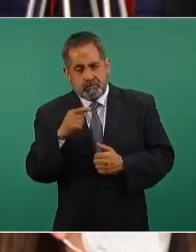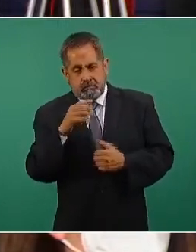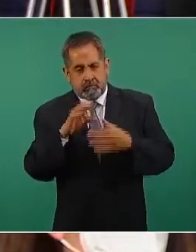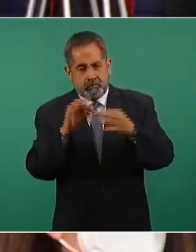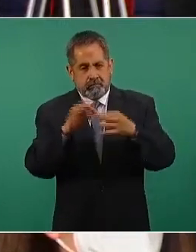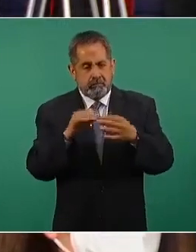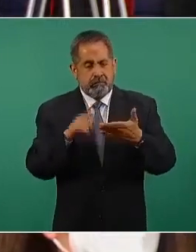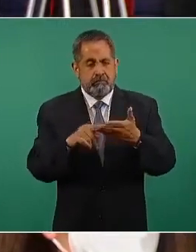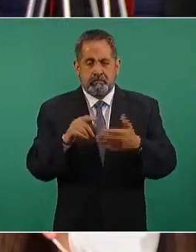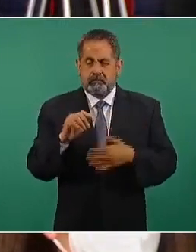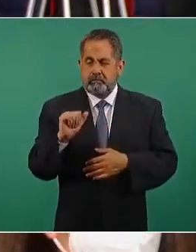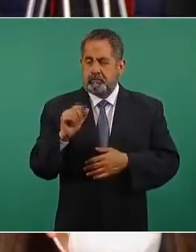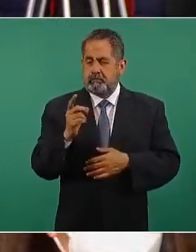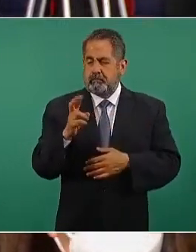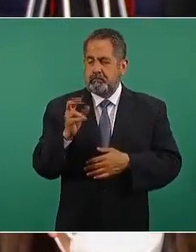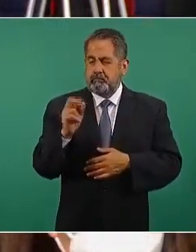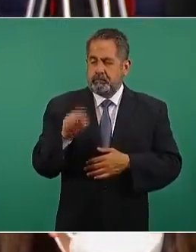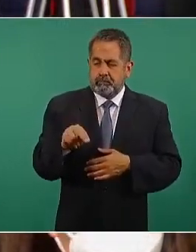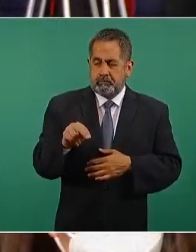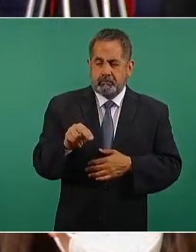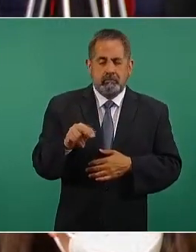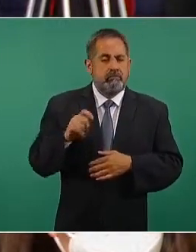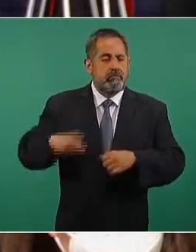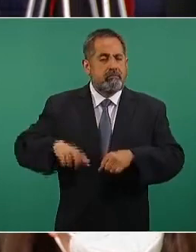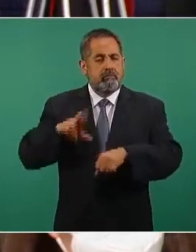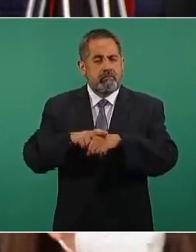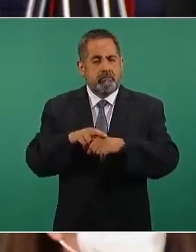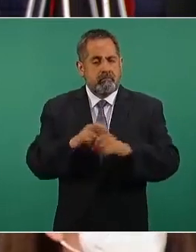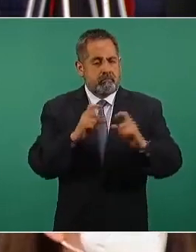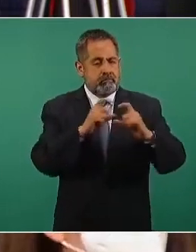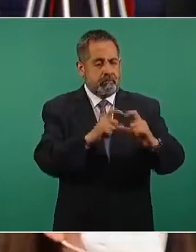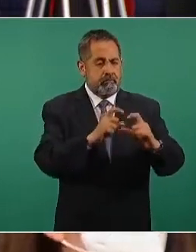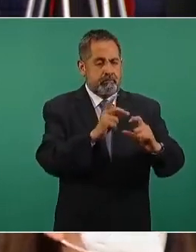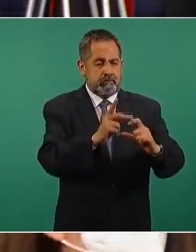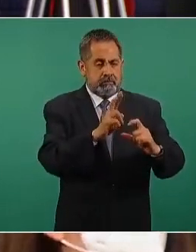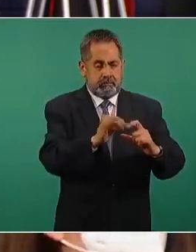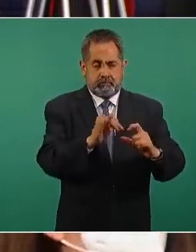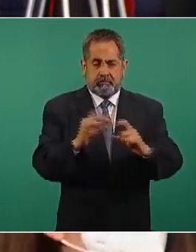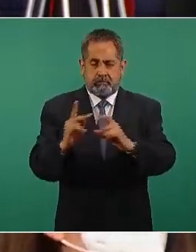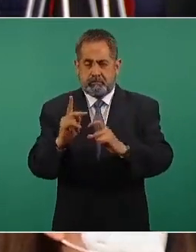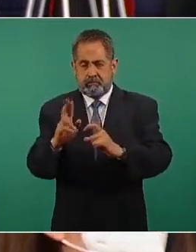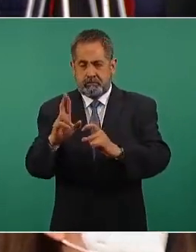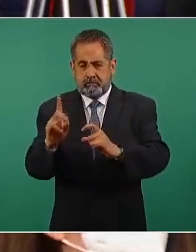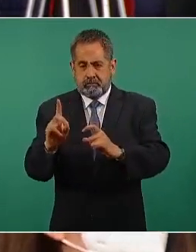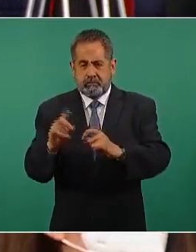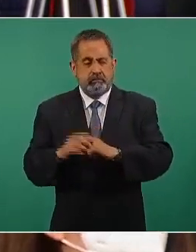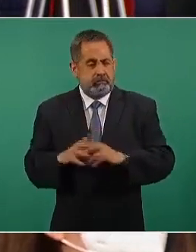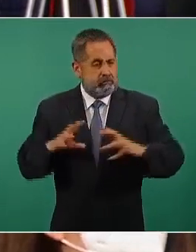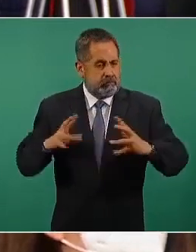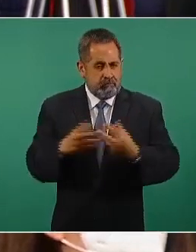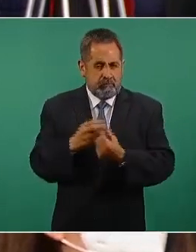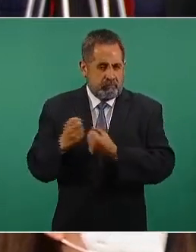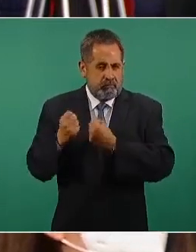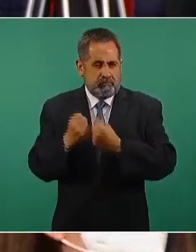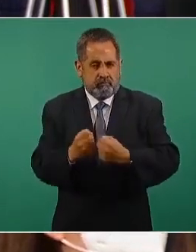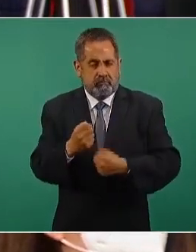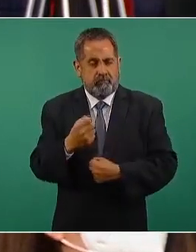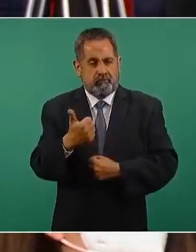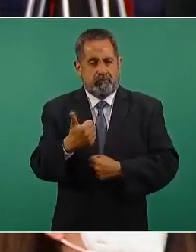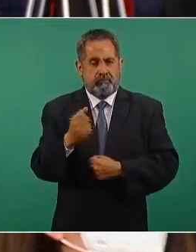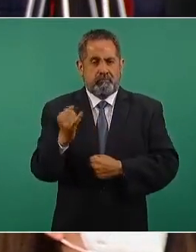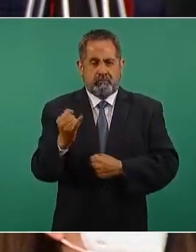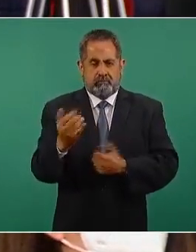que dice Adrián Gobernador, los escudos del PRI y del PRD, y dice: vamos fuerte este 6 de junio.